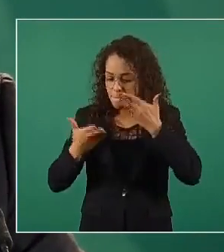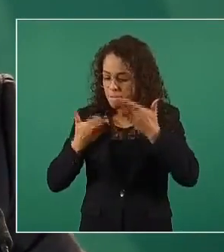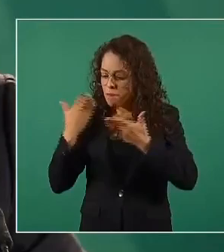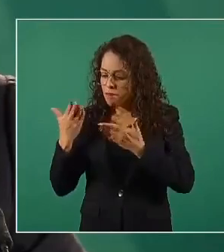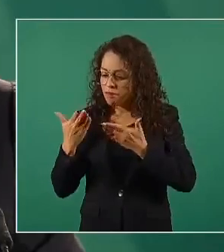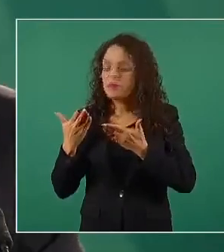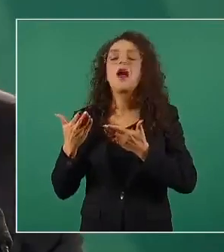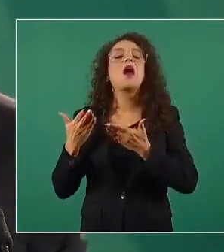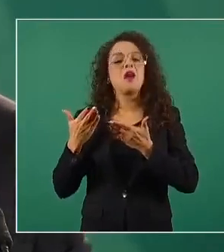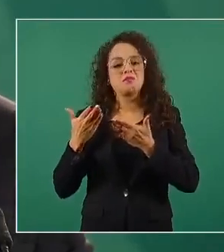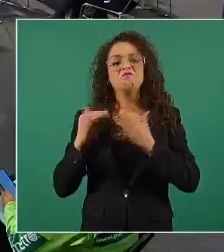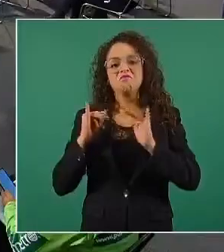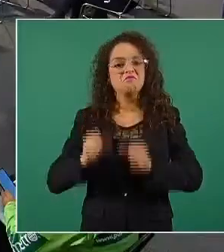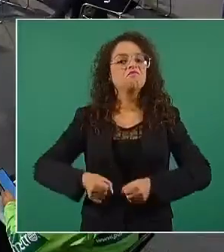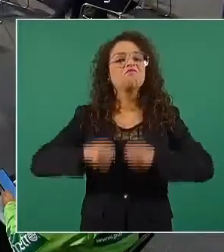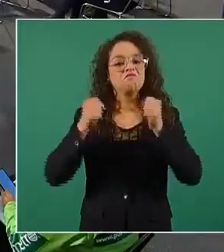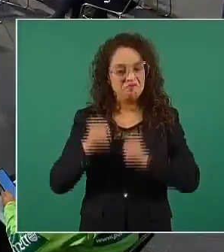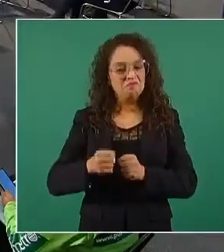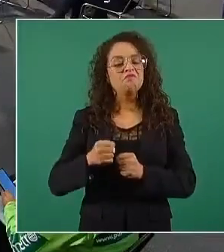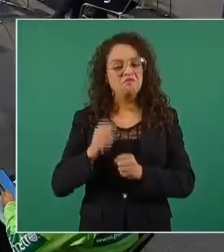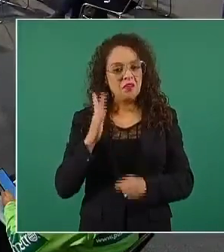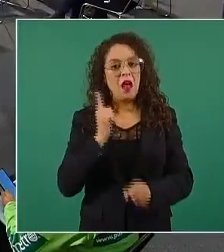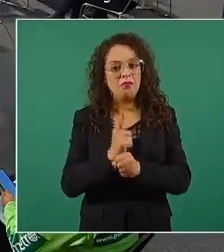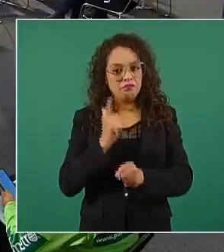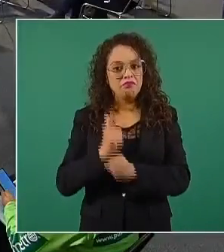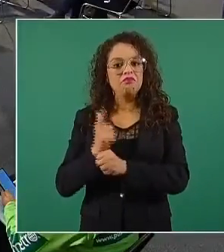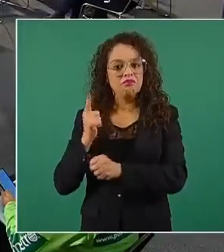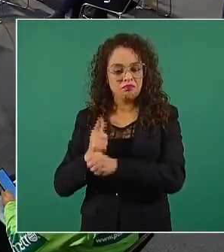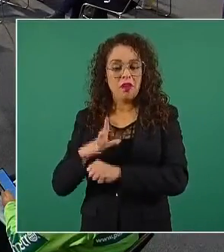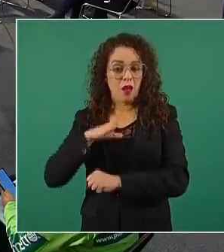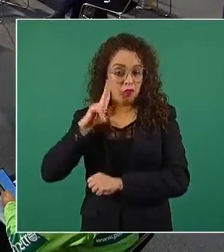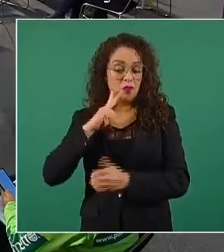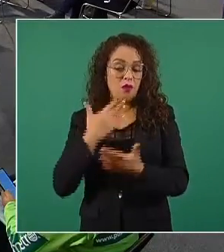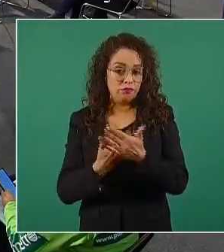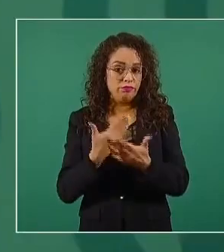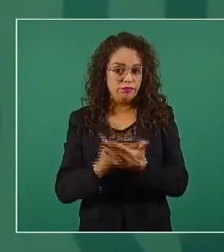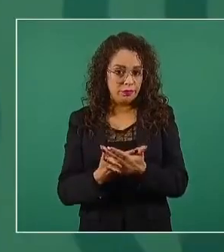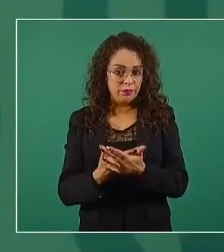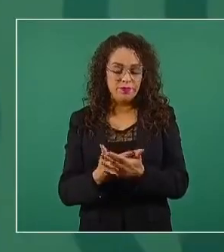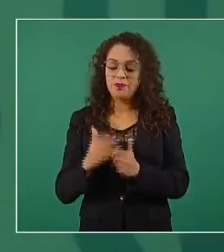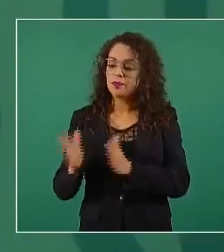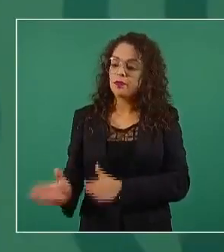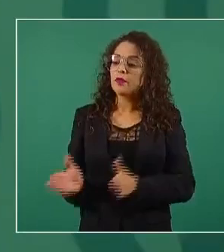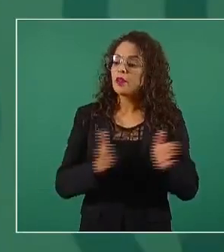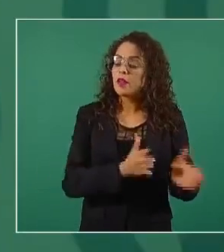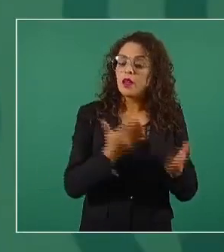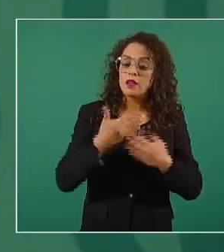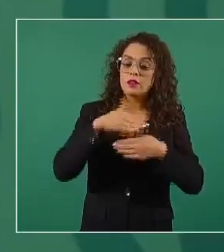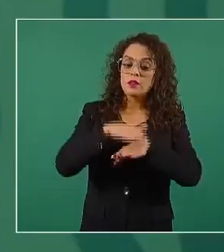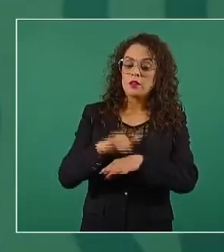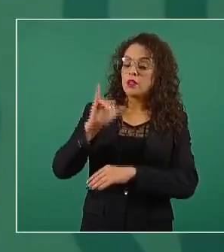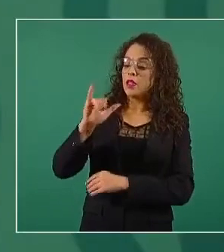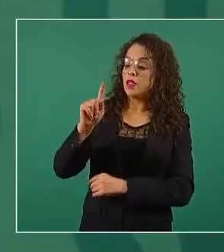comprobado. Y sobre el Istmo, pues voy a estar en